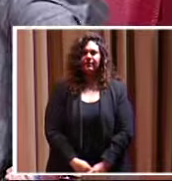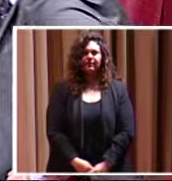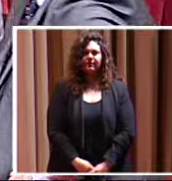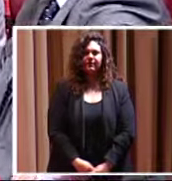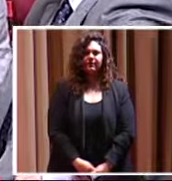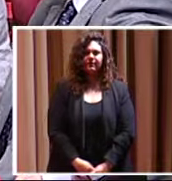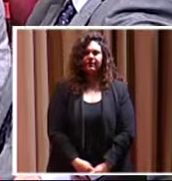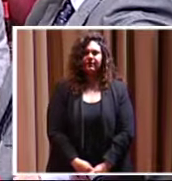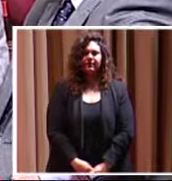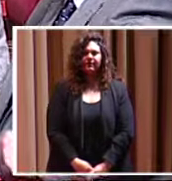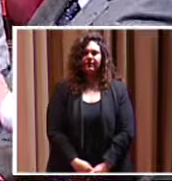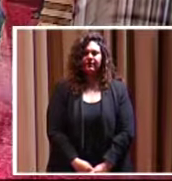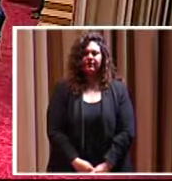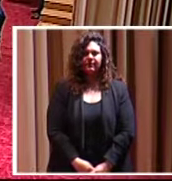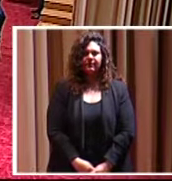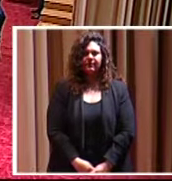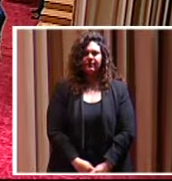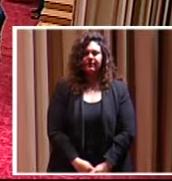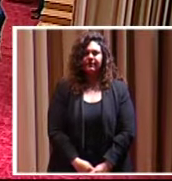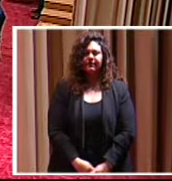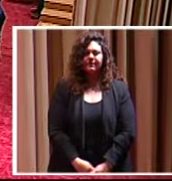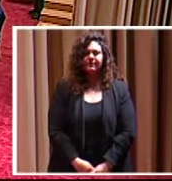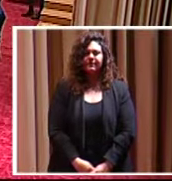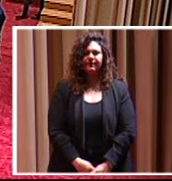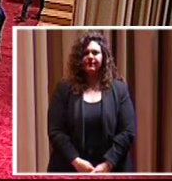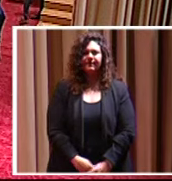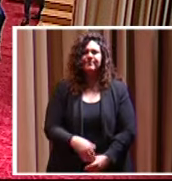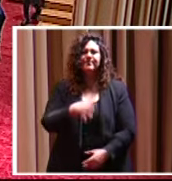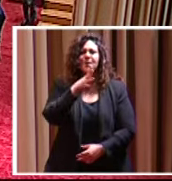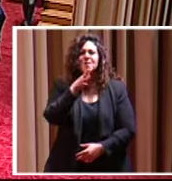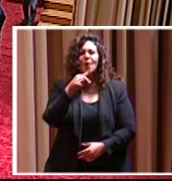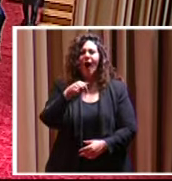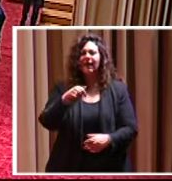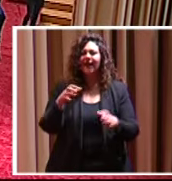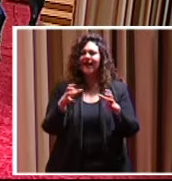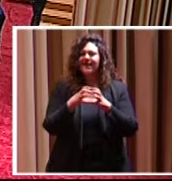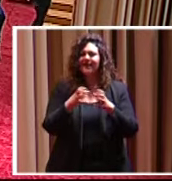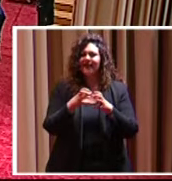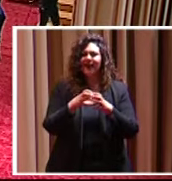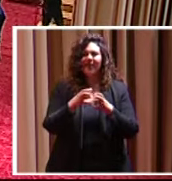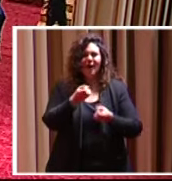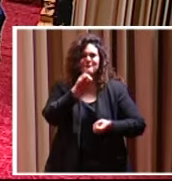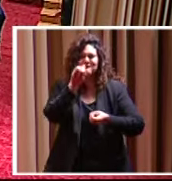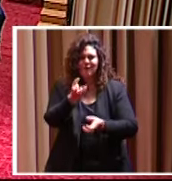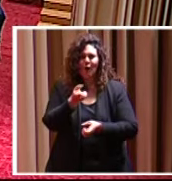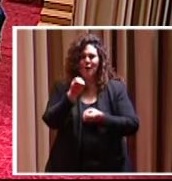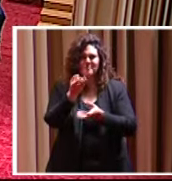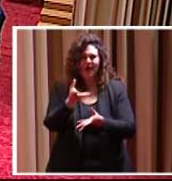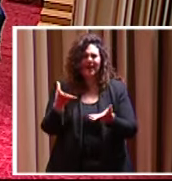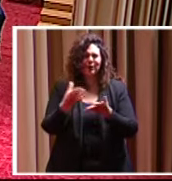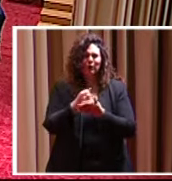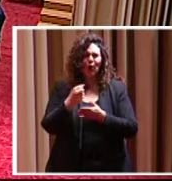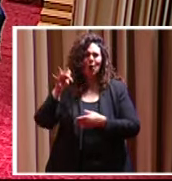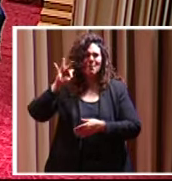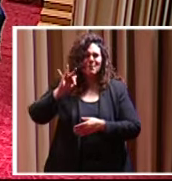Por mantener a Granada informada a lo largo de toda su